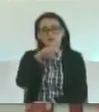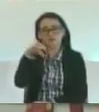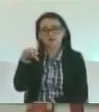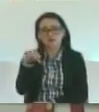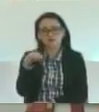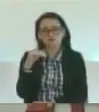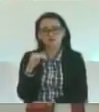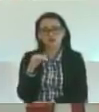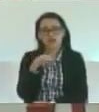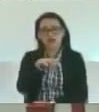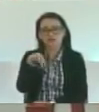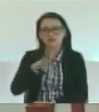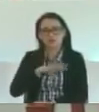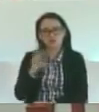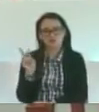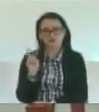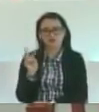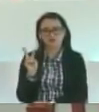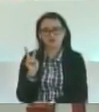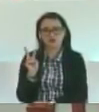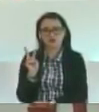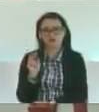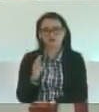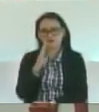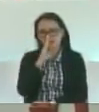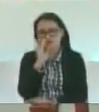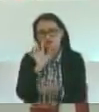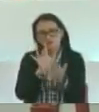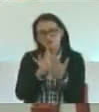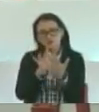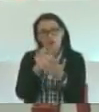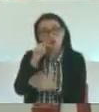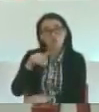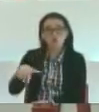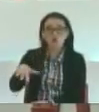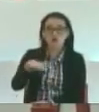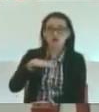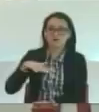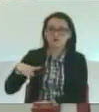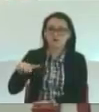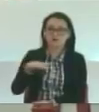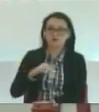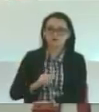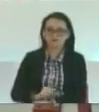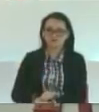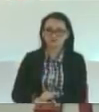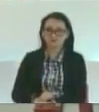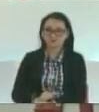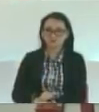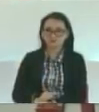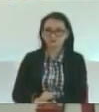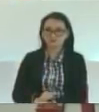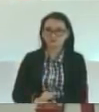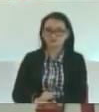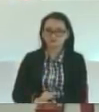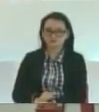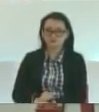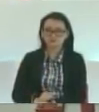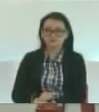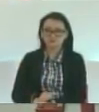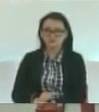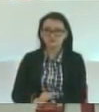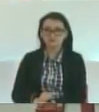federales, en el encuentro directo con el pueblo, y hemos llevado